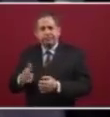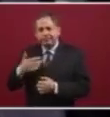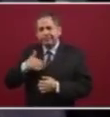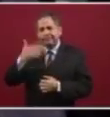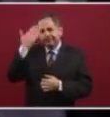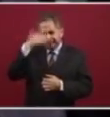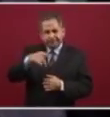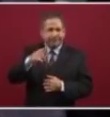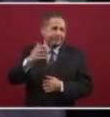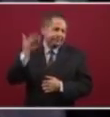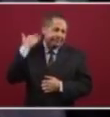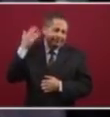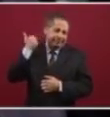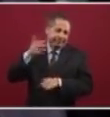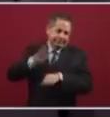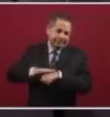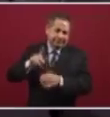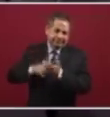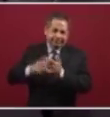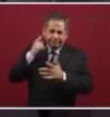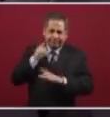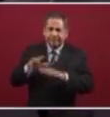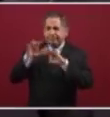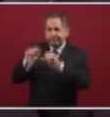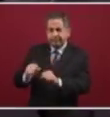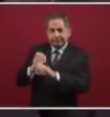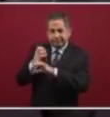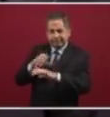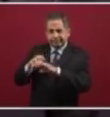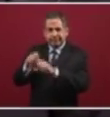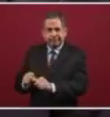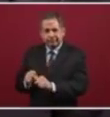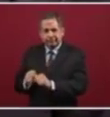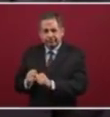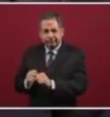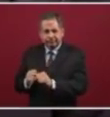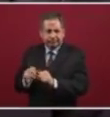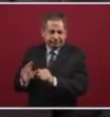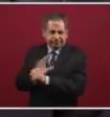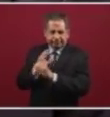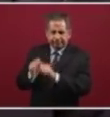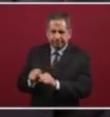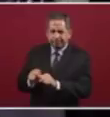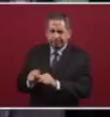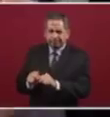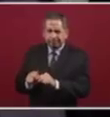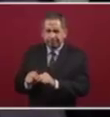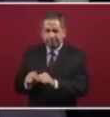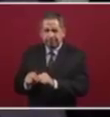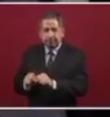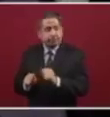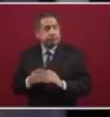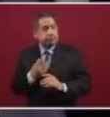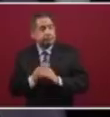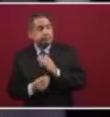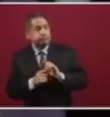las administraciones anteriores detenían un tráiler con migrantes, pero ya se les habían pasado 10